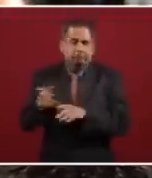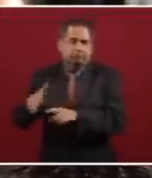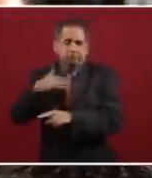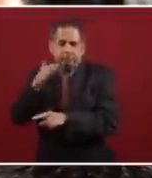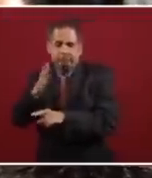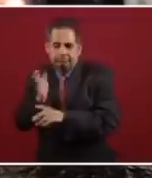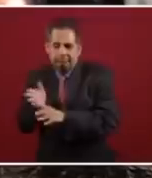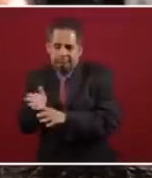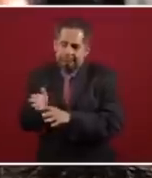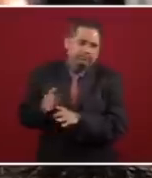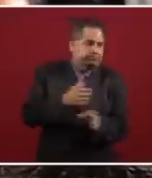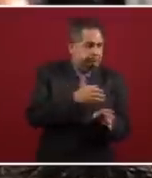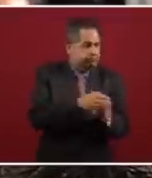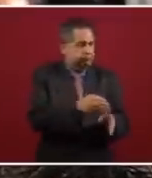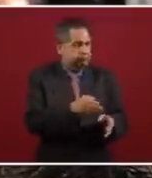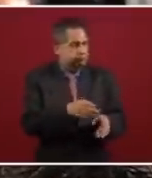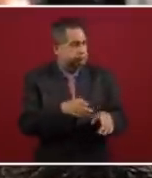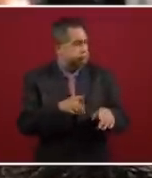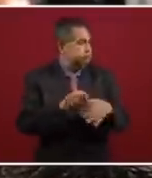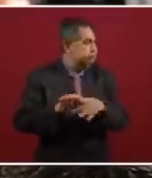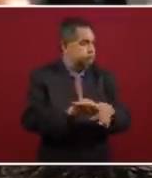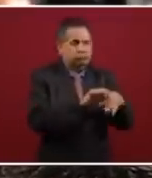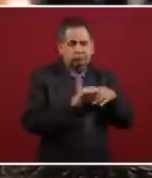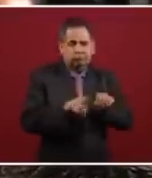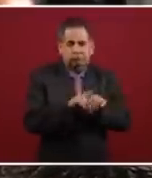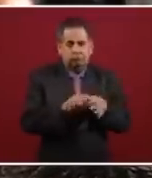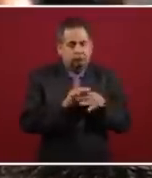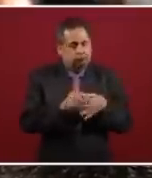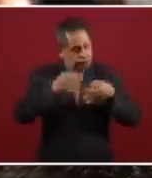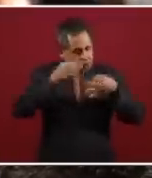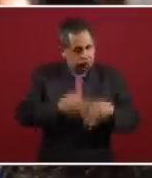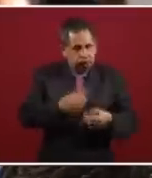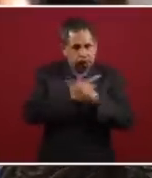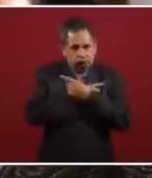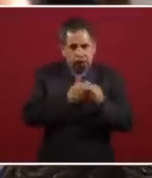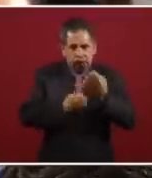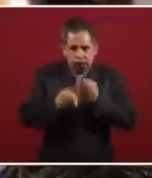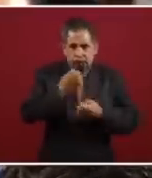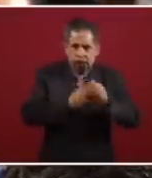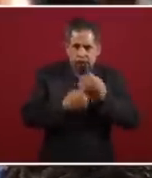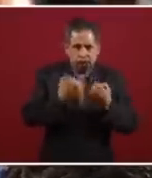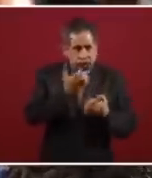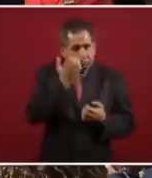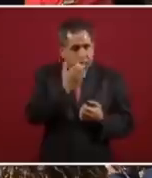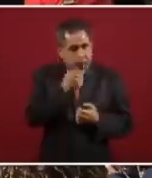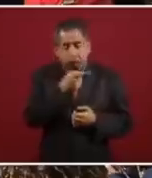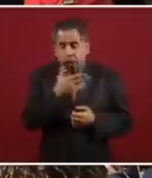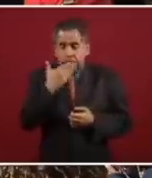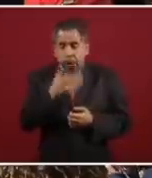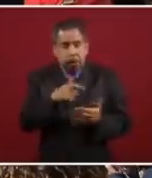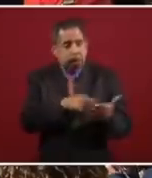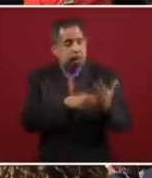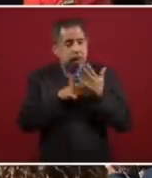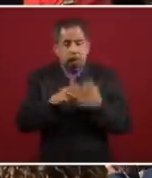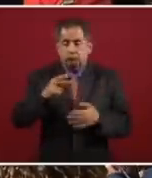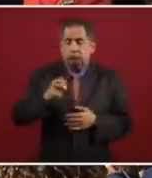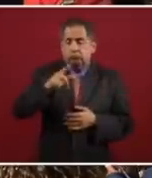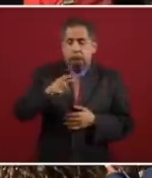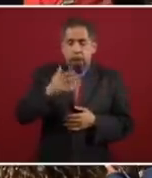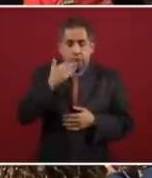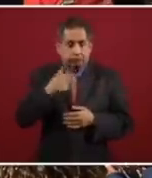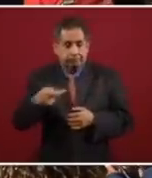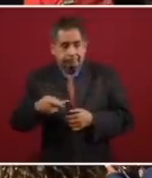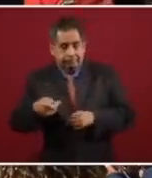pero que encuentran en esto una hermandad y se disciplinan en base a ejercicio y a rutinas, y obviamente al ejemplo de Paul, quien no tiene una